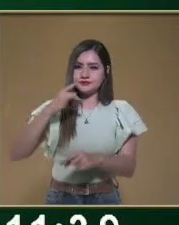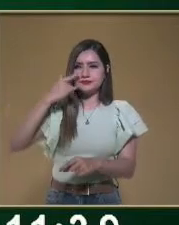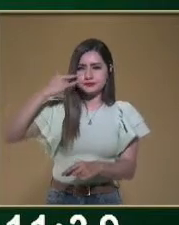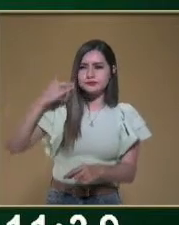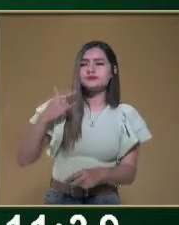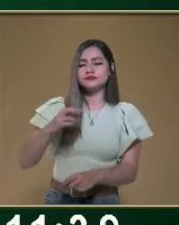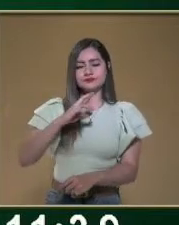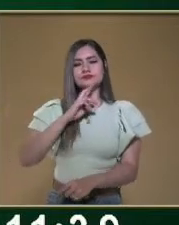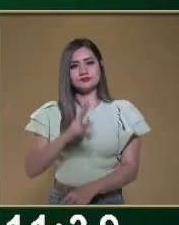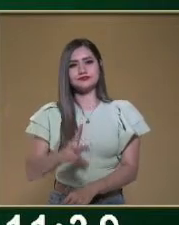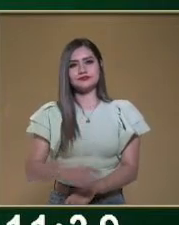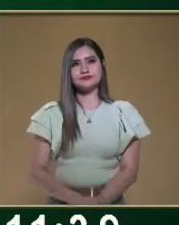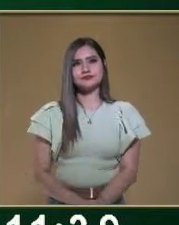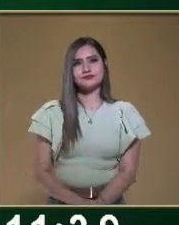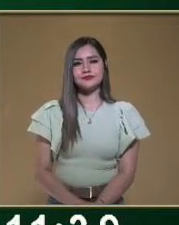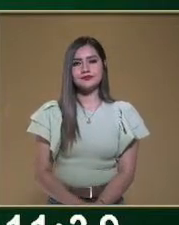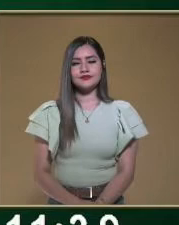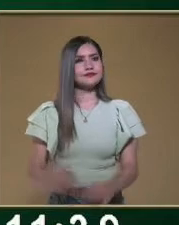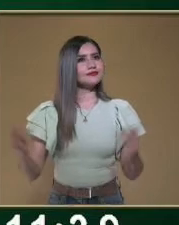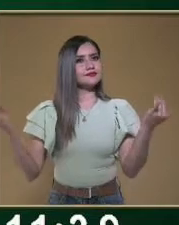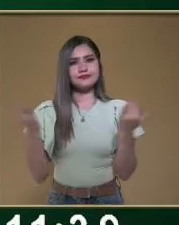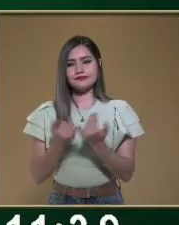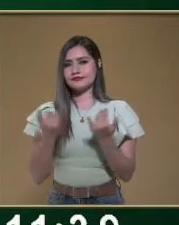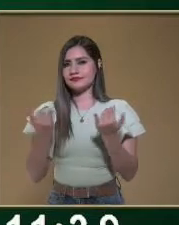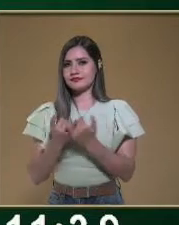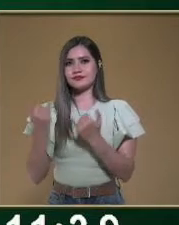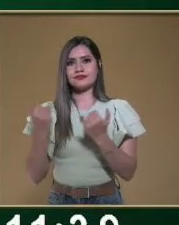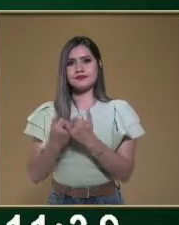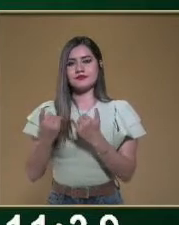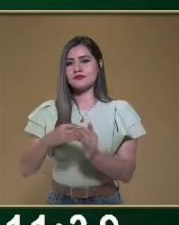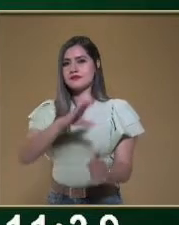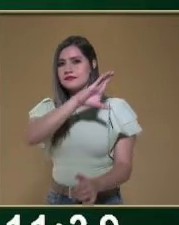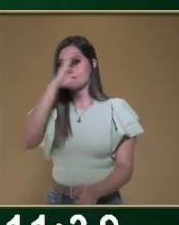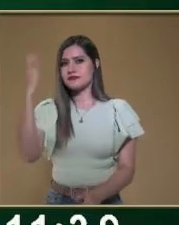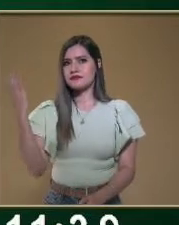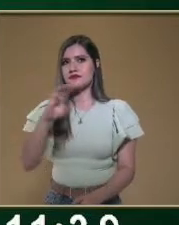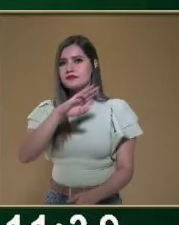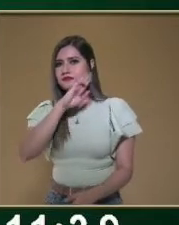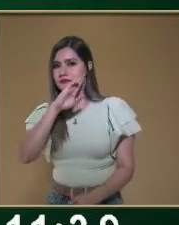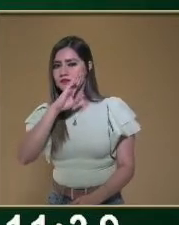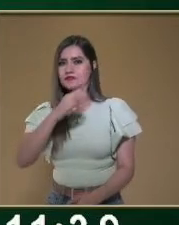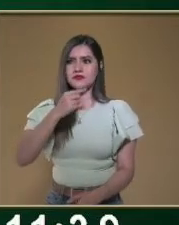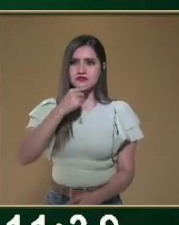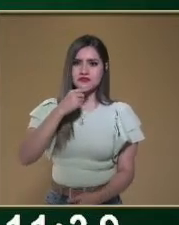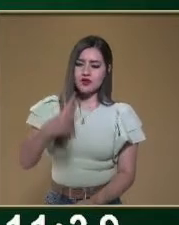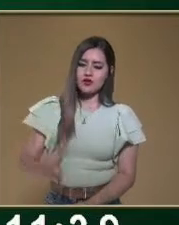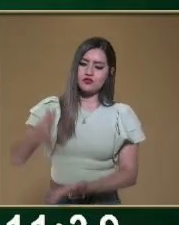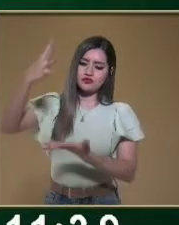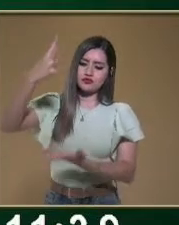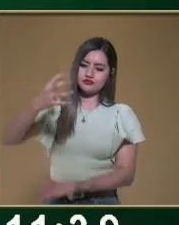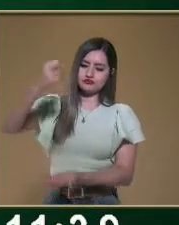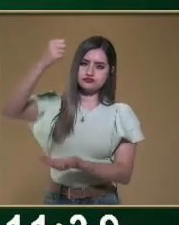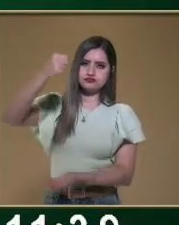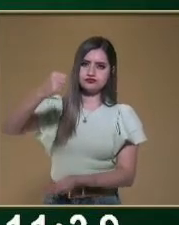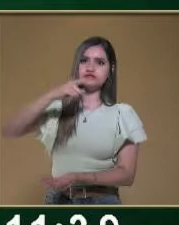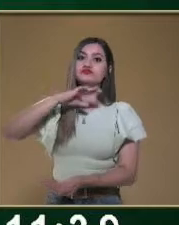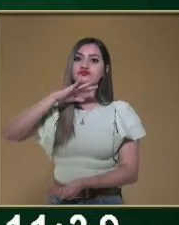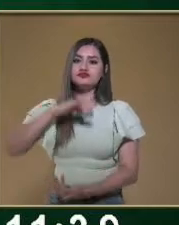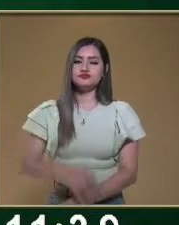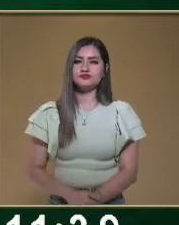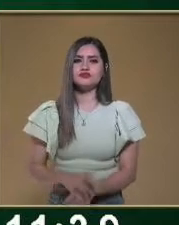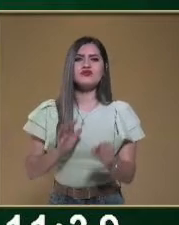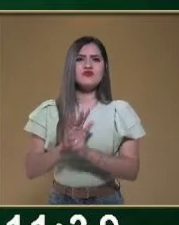el planeta. Y la misma imagen, la mami con su hijo colocando botellas en la bolsa. ¿Cuál de los dos